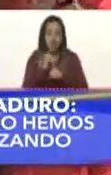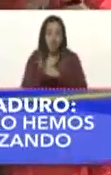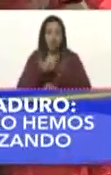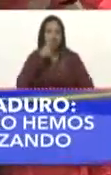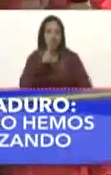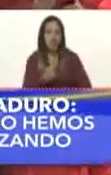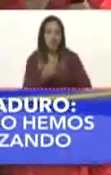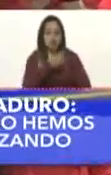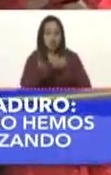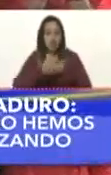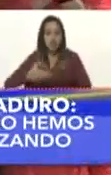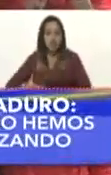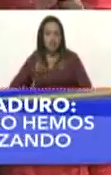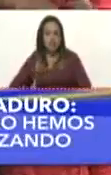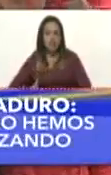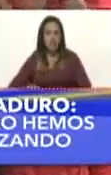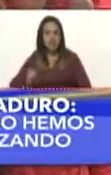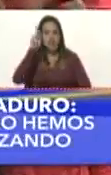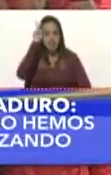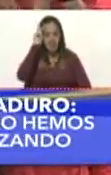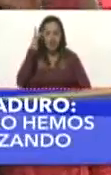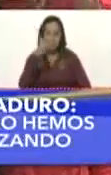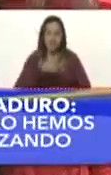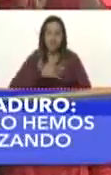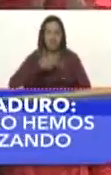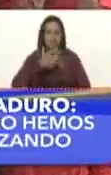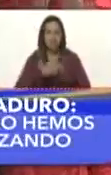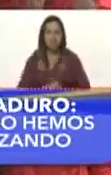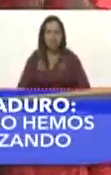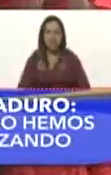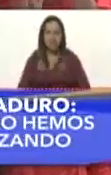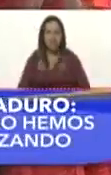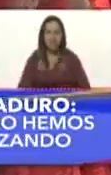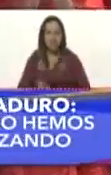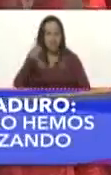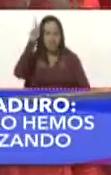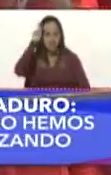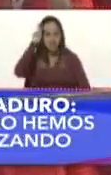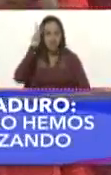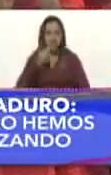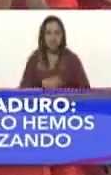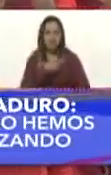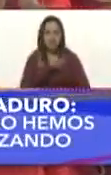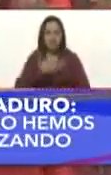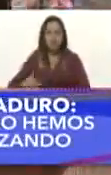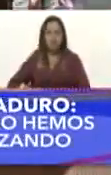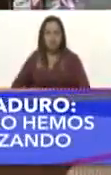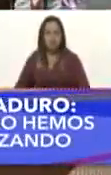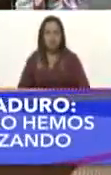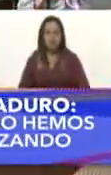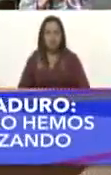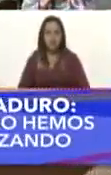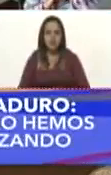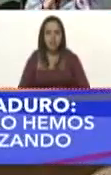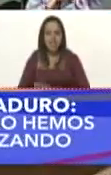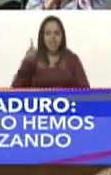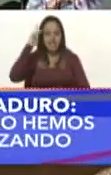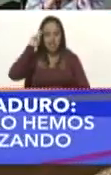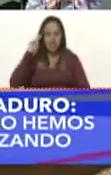digo como presidente indio que me siento, presidente aborigen, indio brazo